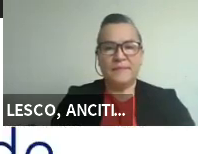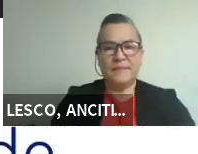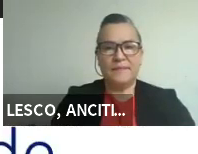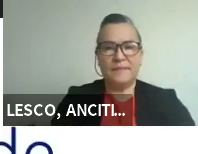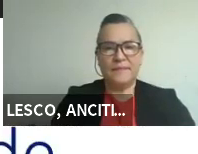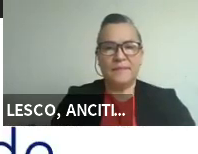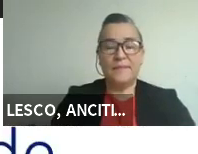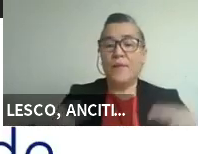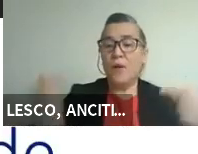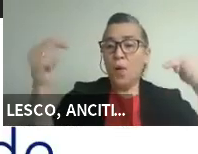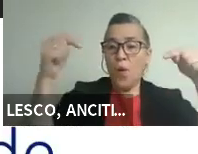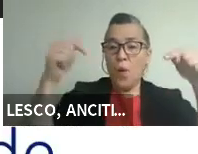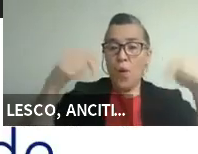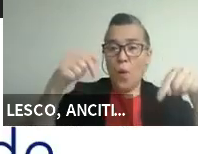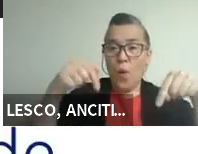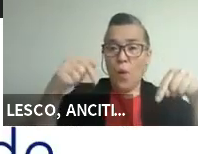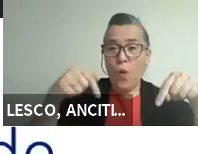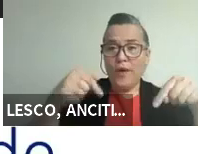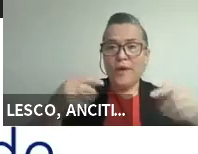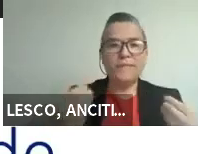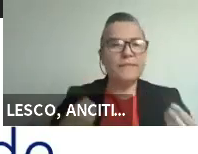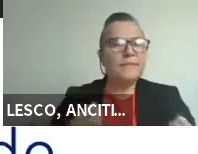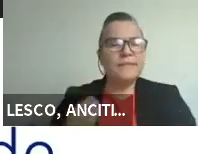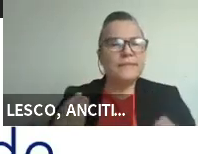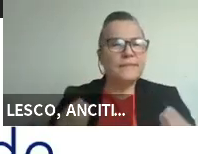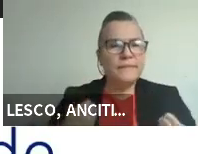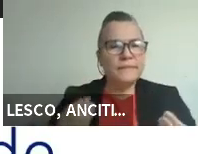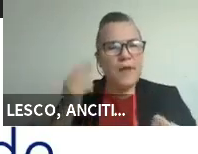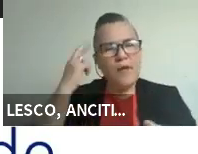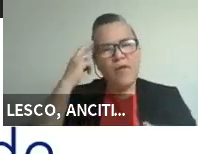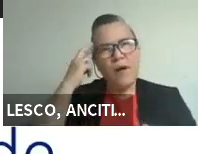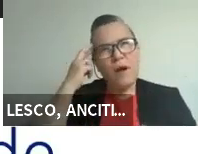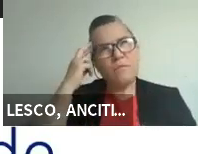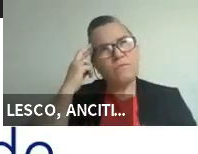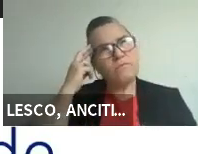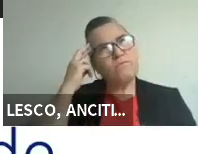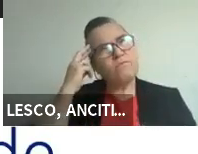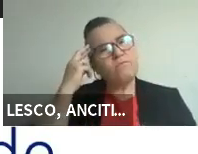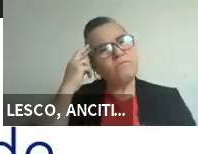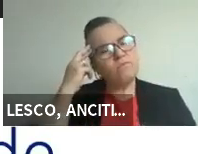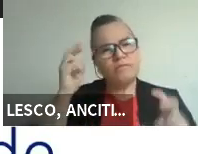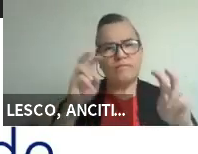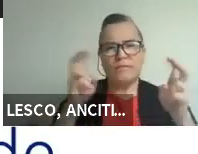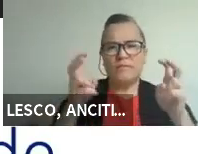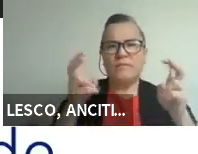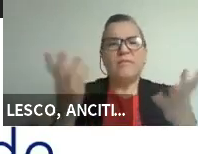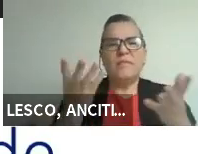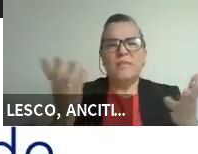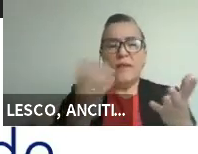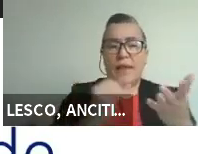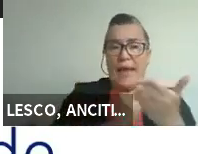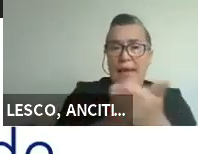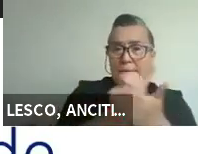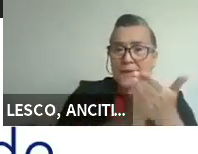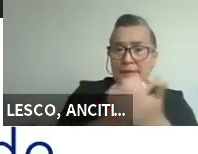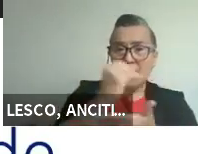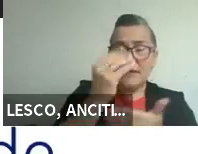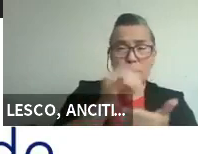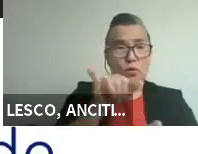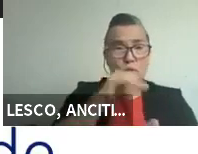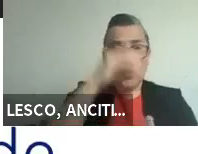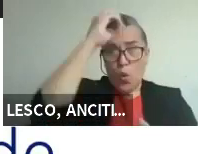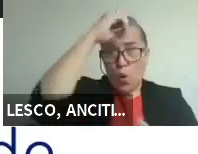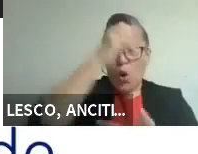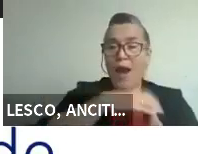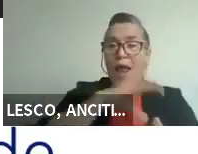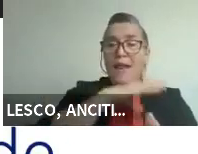el día de hoy vamos a reflexionar sobre el tema de la investigación como criterio de calidad e innovación